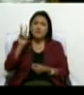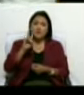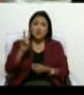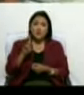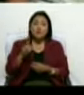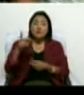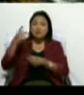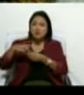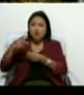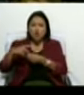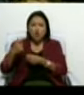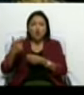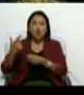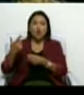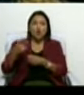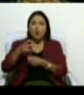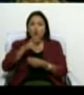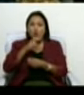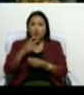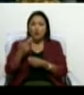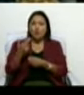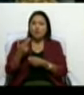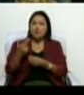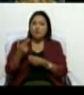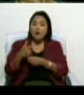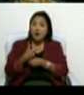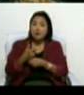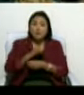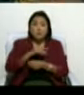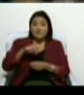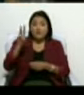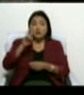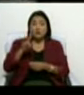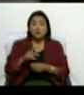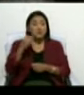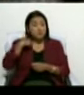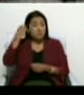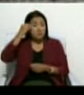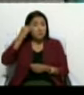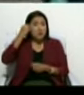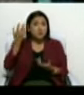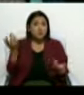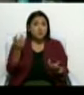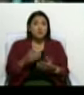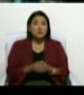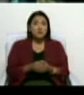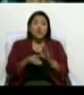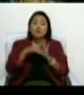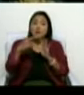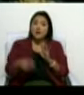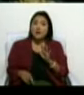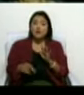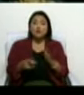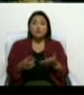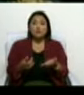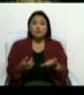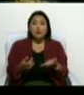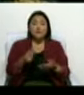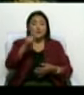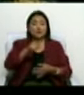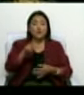son de nuestro Estado, del Estado venezolano. Por lo tanto, creo que es un derecho, un deber del ciudadano